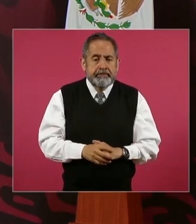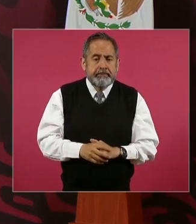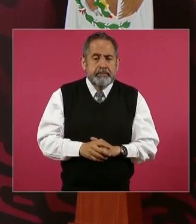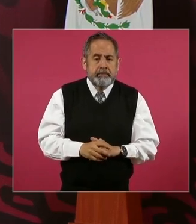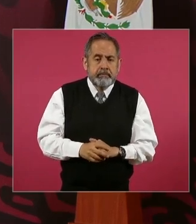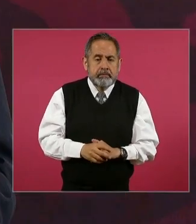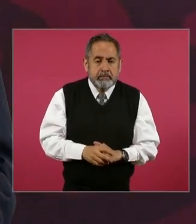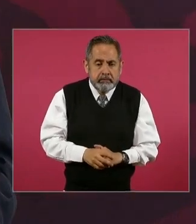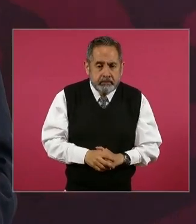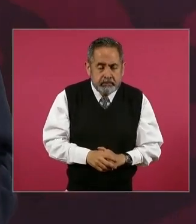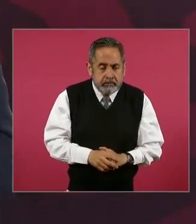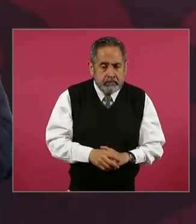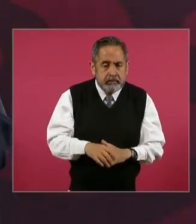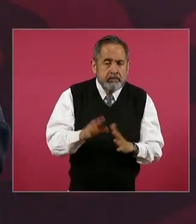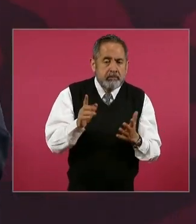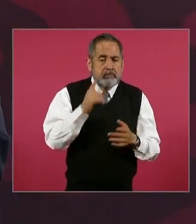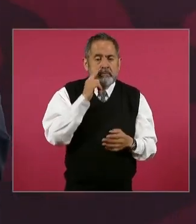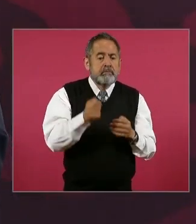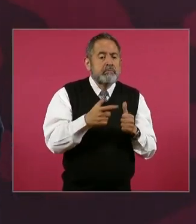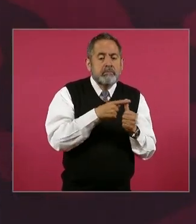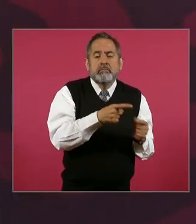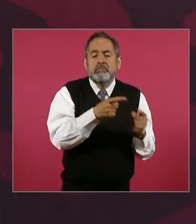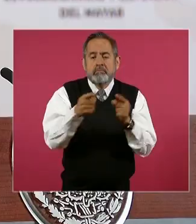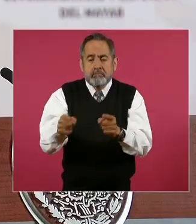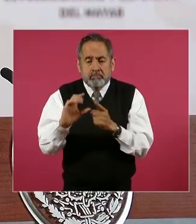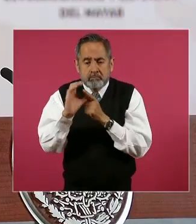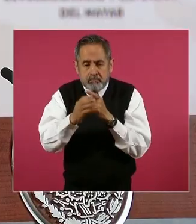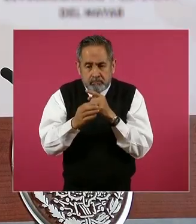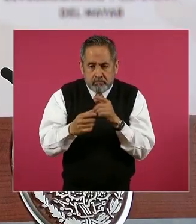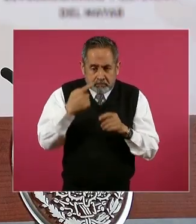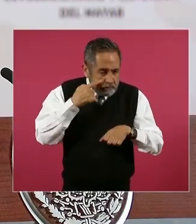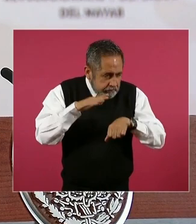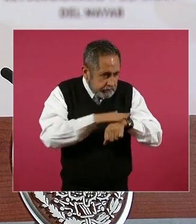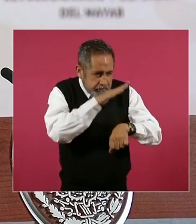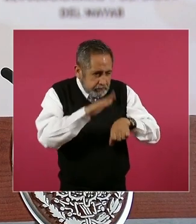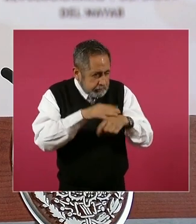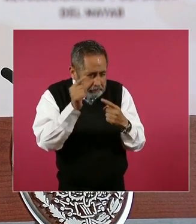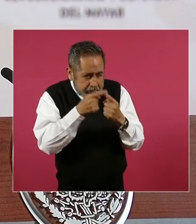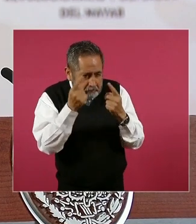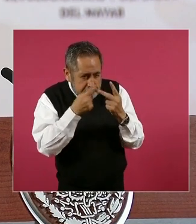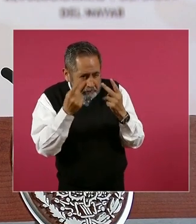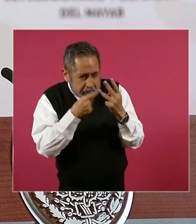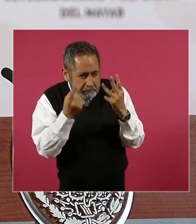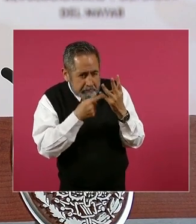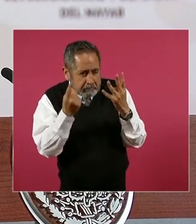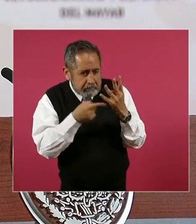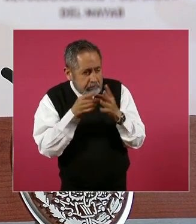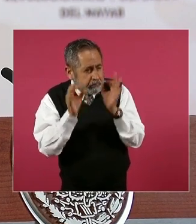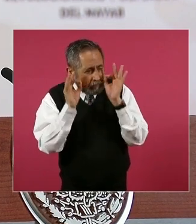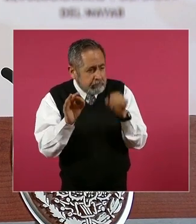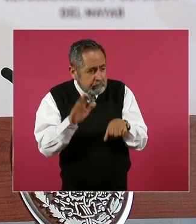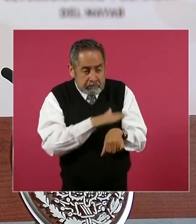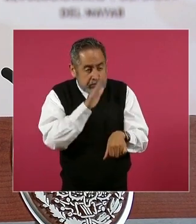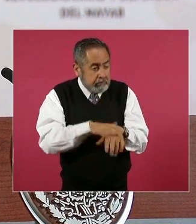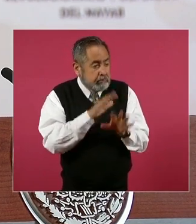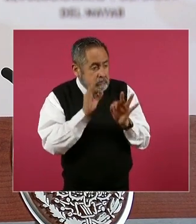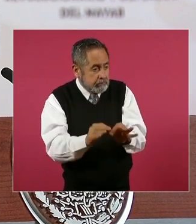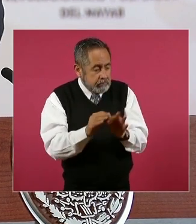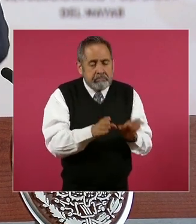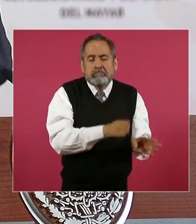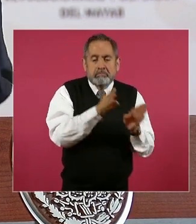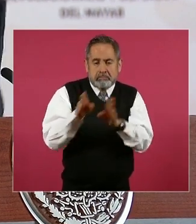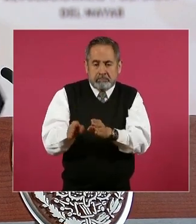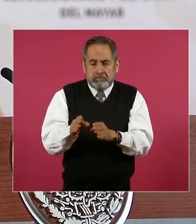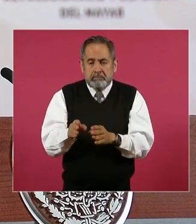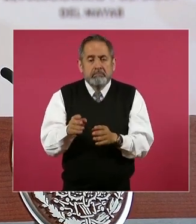100 bueno primero pasan a una comisión cumplen los requisitos y quedan 100 Porque